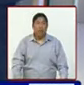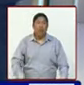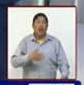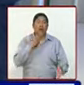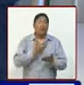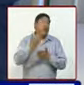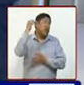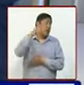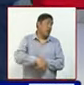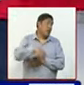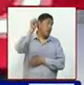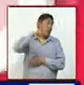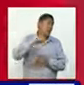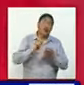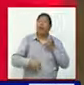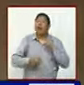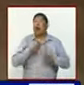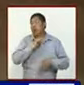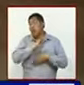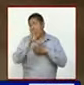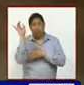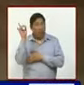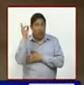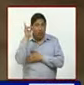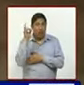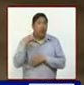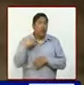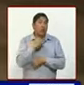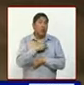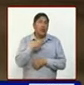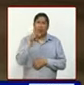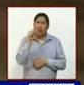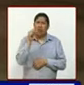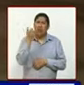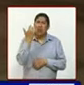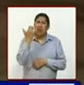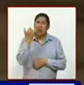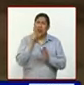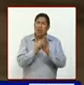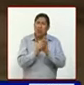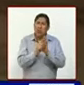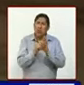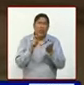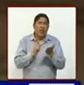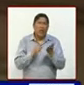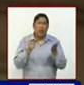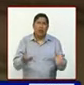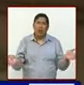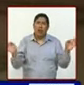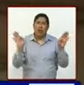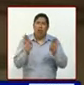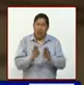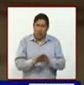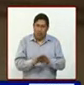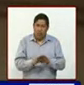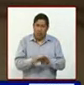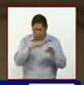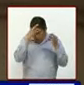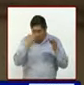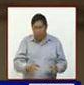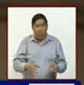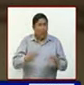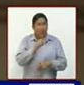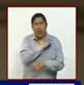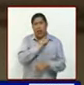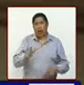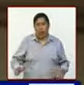¿Qué tal? ¿Cómo estás, Gerardo? Buenas noches, amigos en todo el país. Estamos solamente a unos 20, 15 minutos de que esta vía sea cerrada según la determinación también